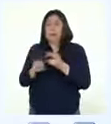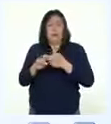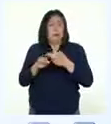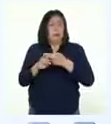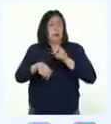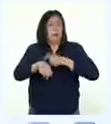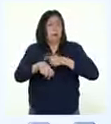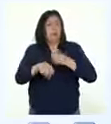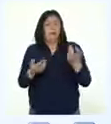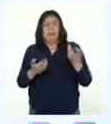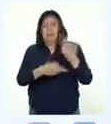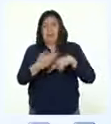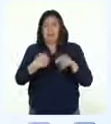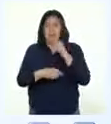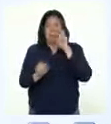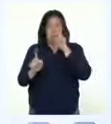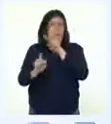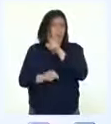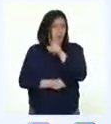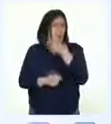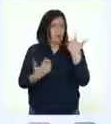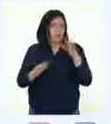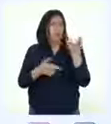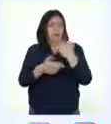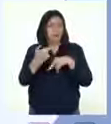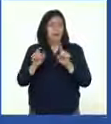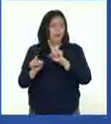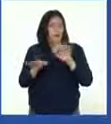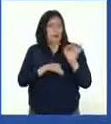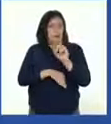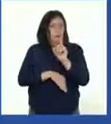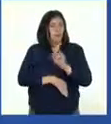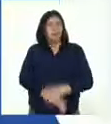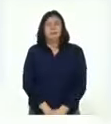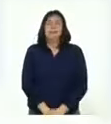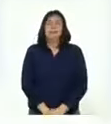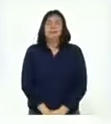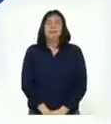Solo unos minutitos y volvemos. Los estoy viendo, ¿ah? Ya regresamos. No se vayan.